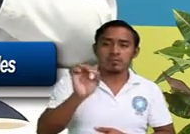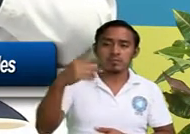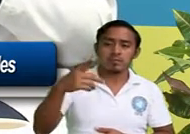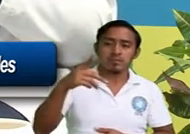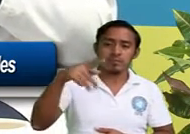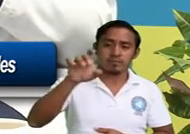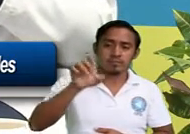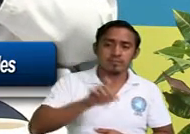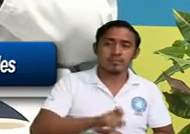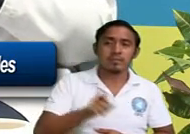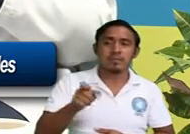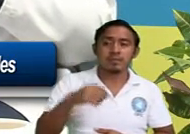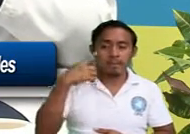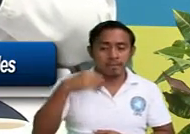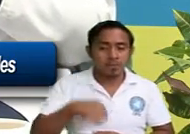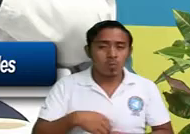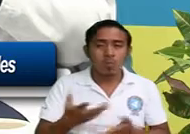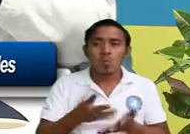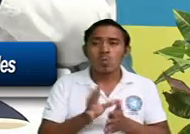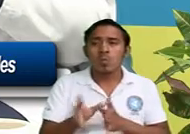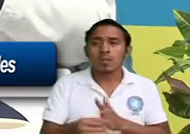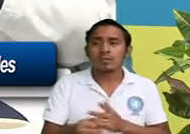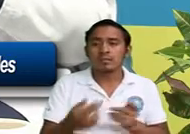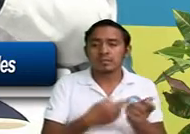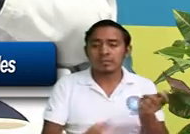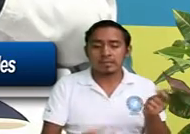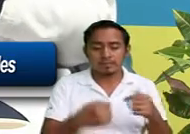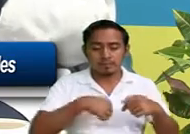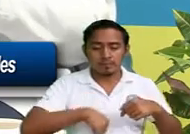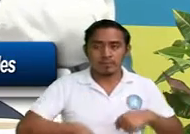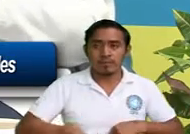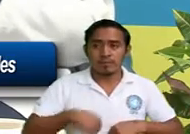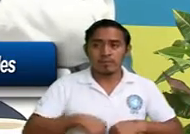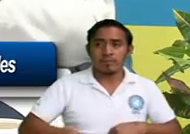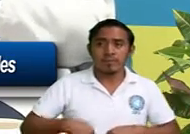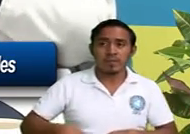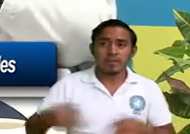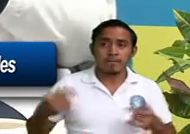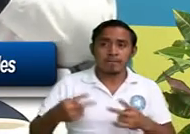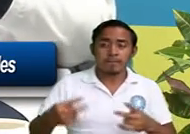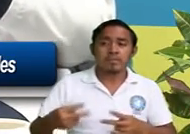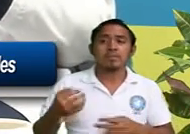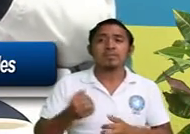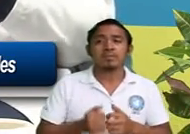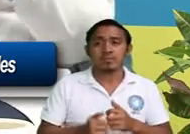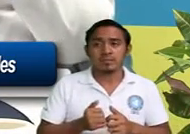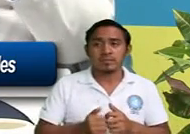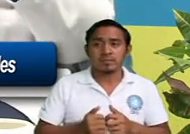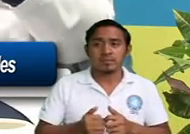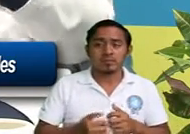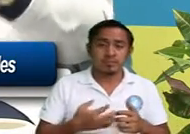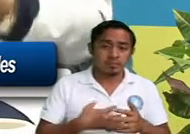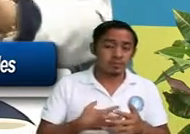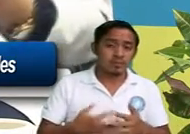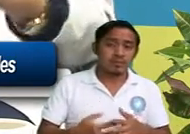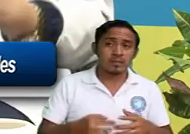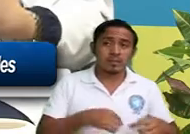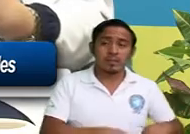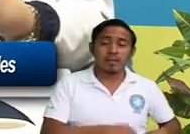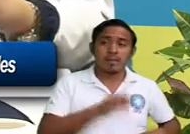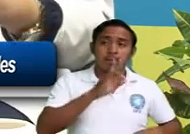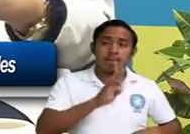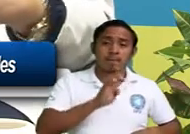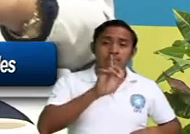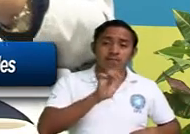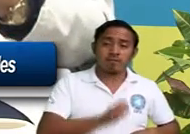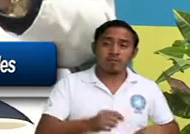sangre que le está llegando al feto que quedó vivo. Porque aunque él está vivo, hay ciertas sustancias que libera el feto que